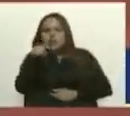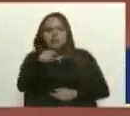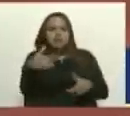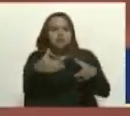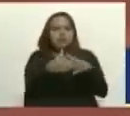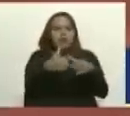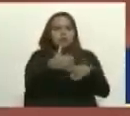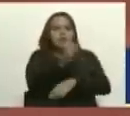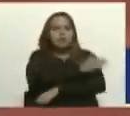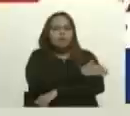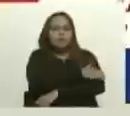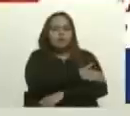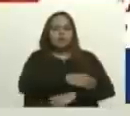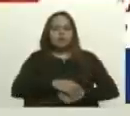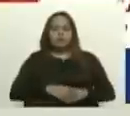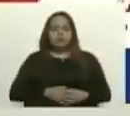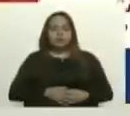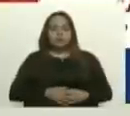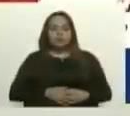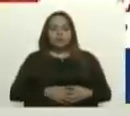opositor, que